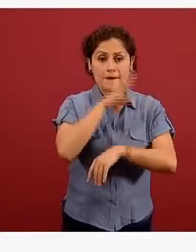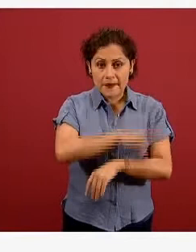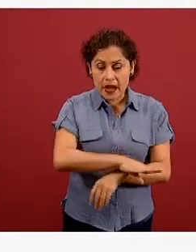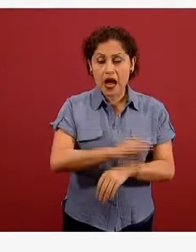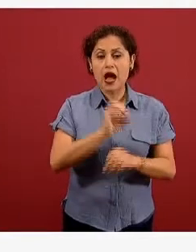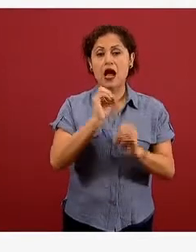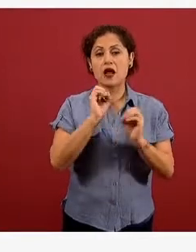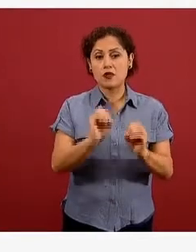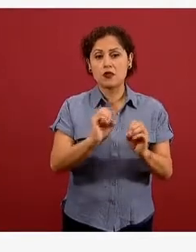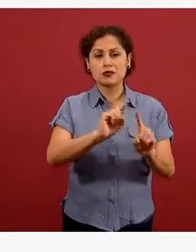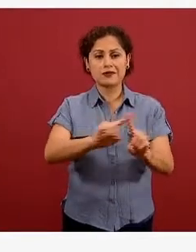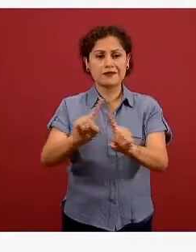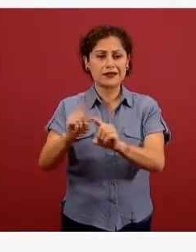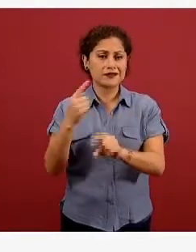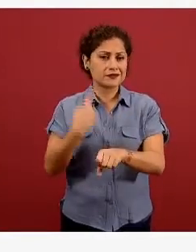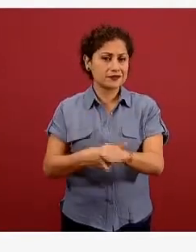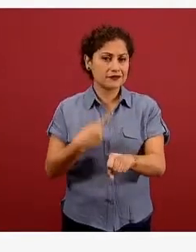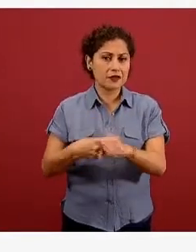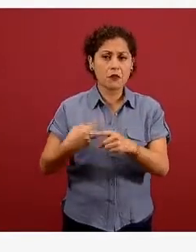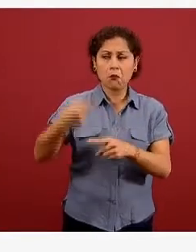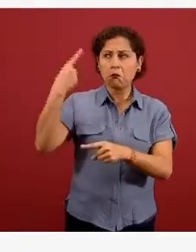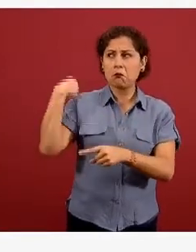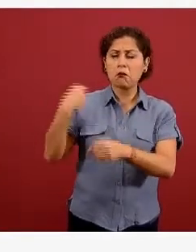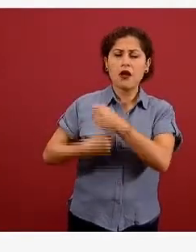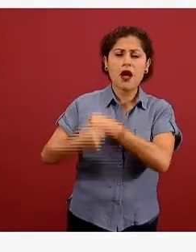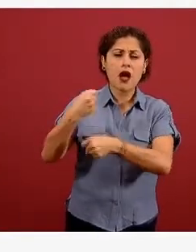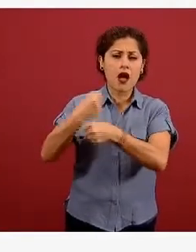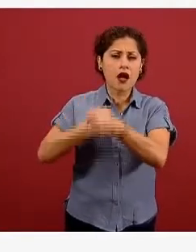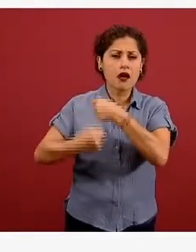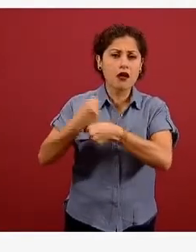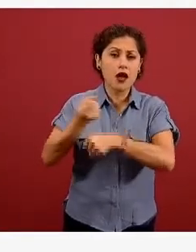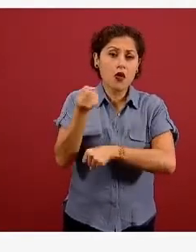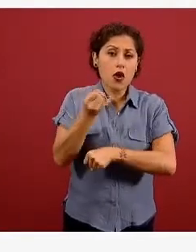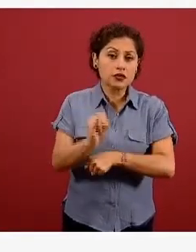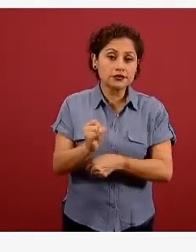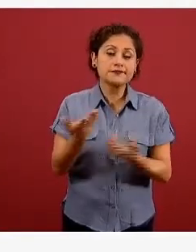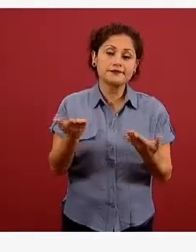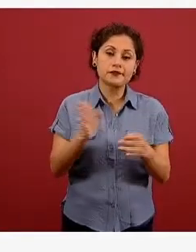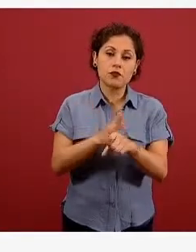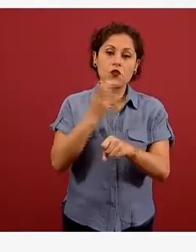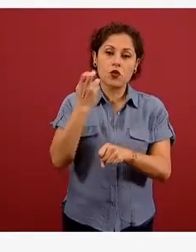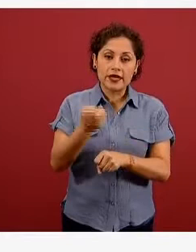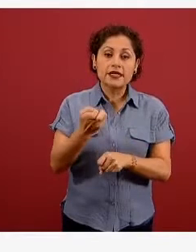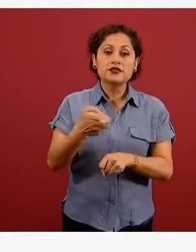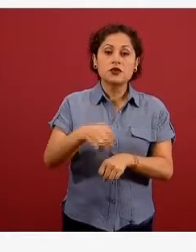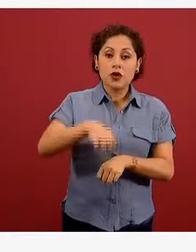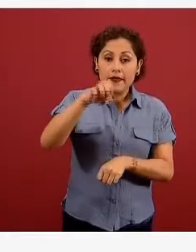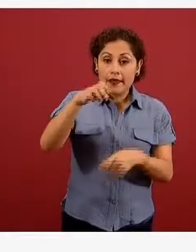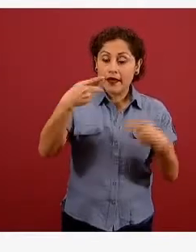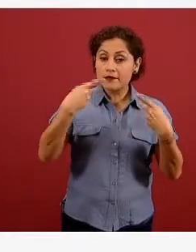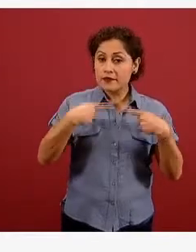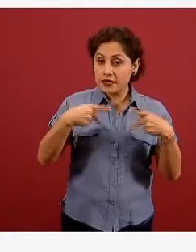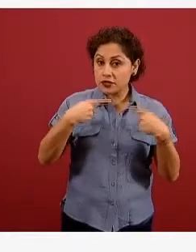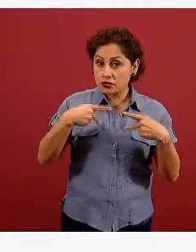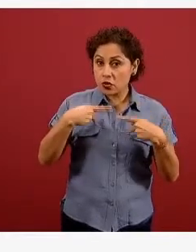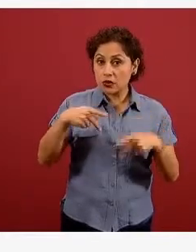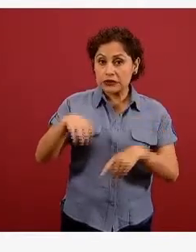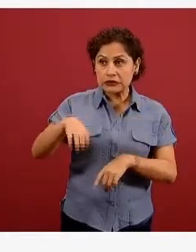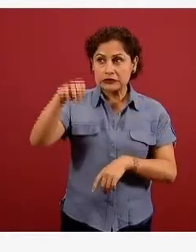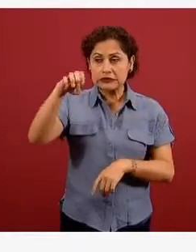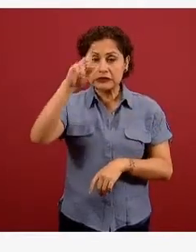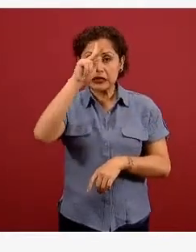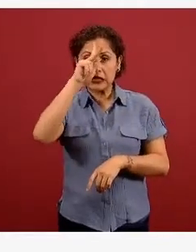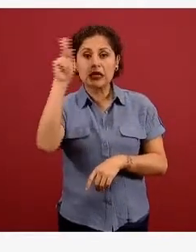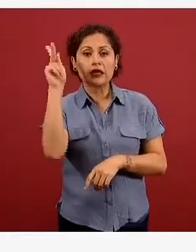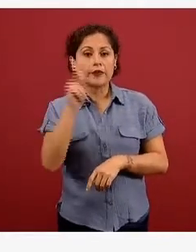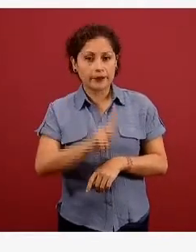muchos años. Y esto lo que condiciona es que adultos mayores, personas adultas mayores, tengan un